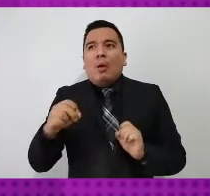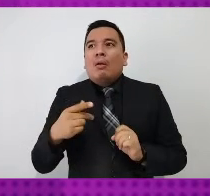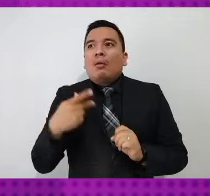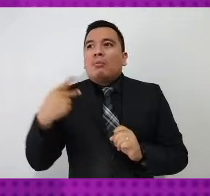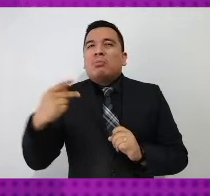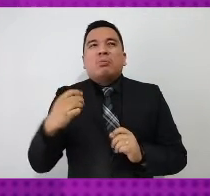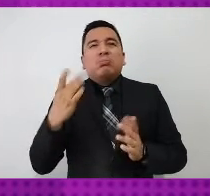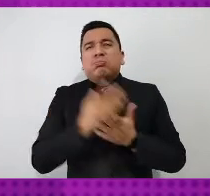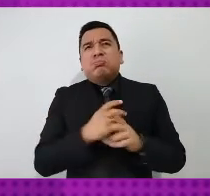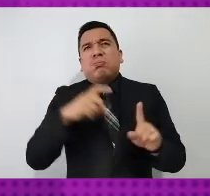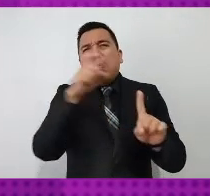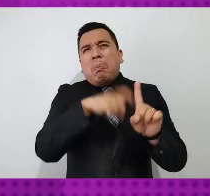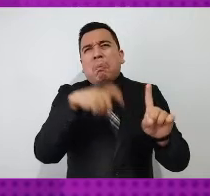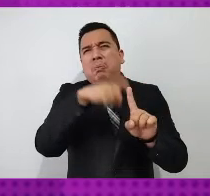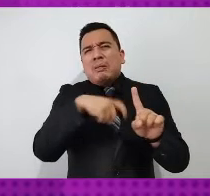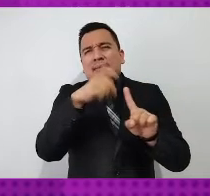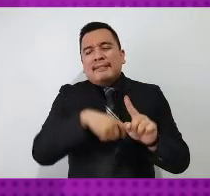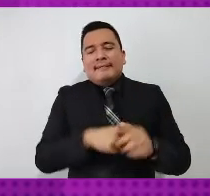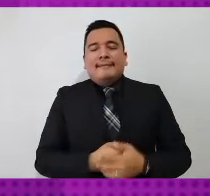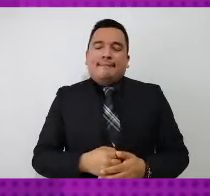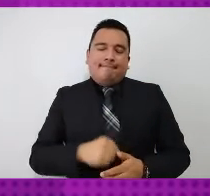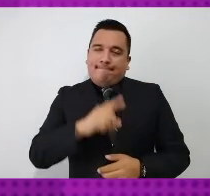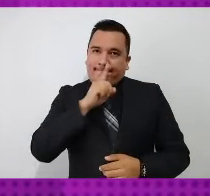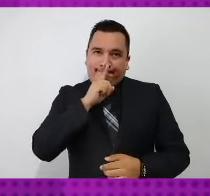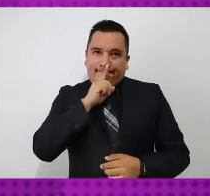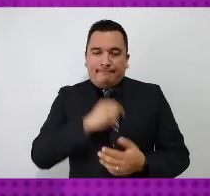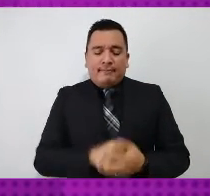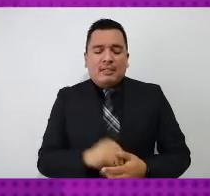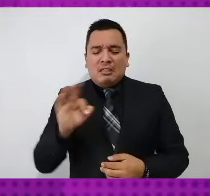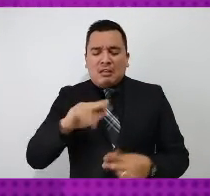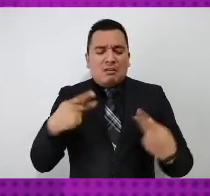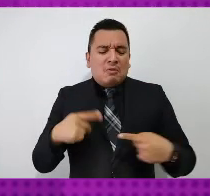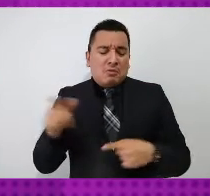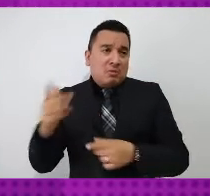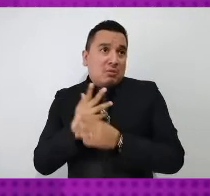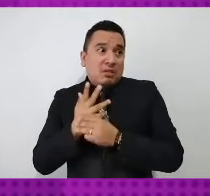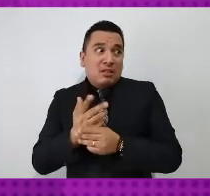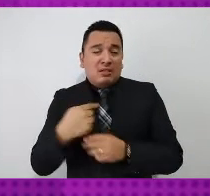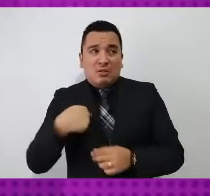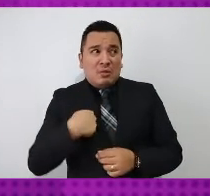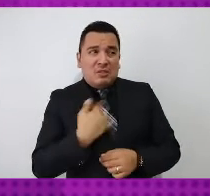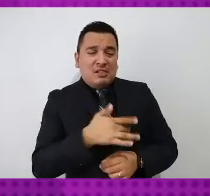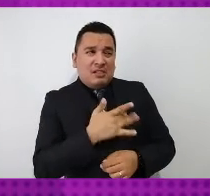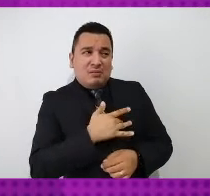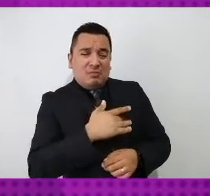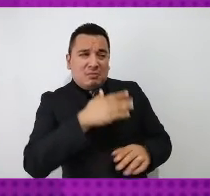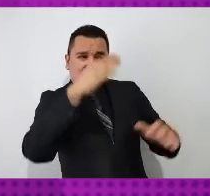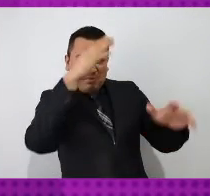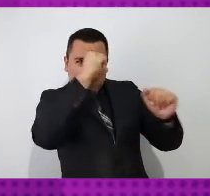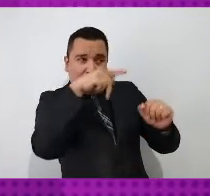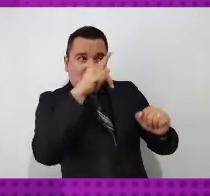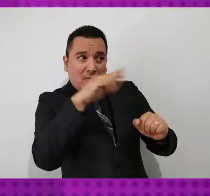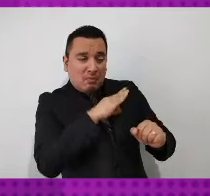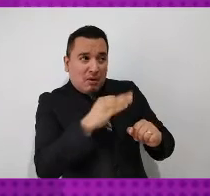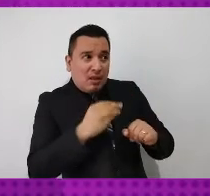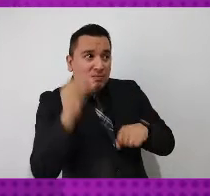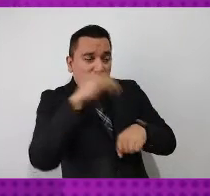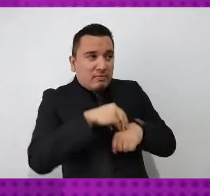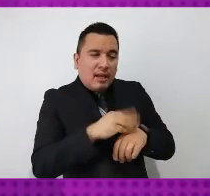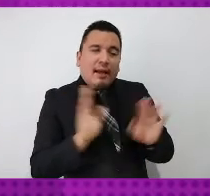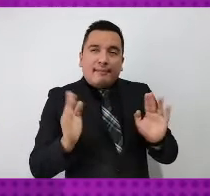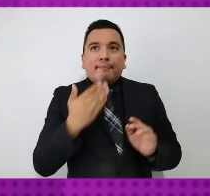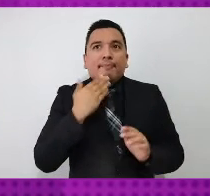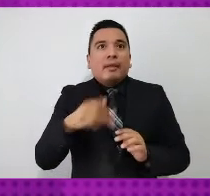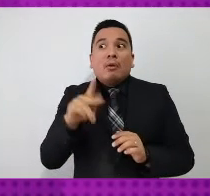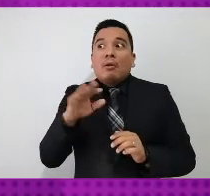de decir no estoy de acuerdo con esto pero lo podemos mejorar de esta manera eso hace mucho daño entonces yo creo que estos reclamos y